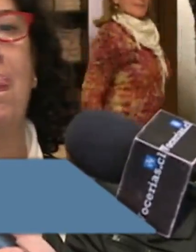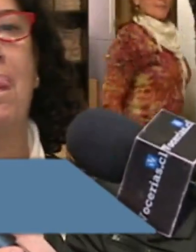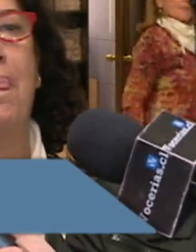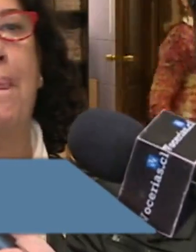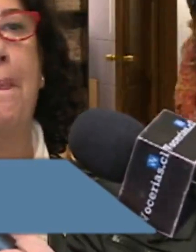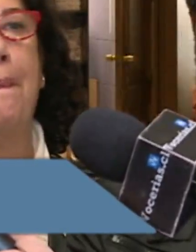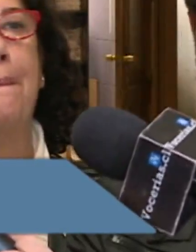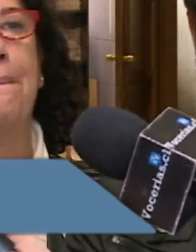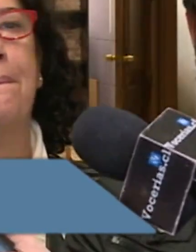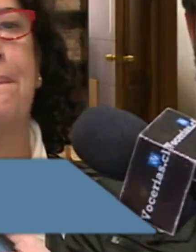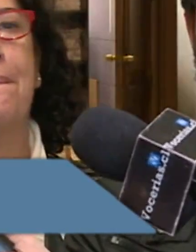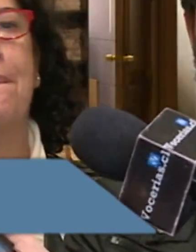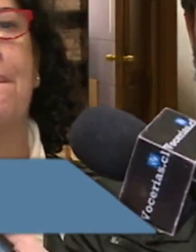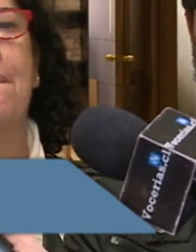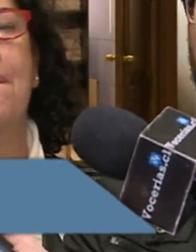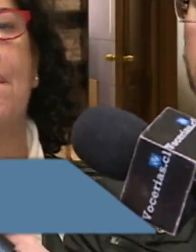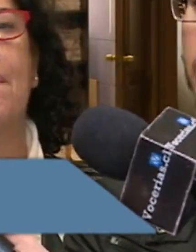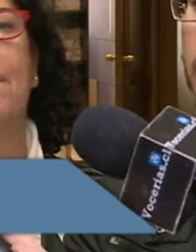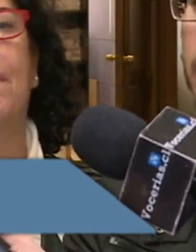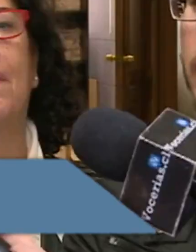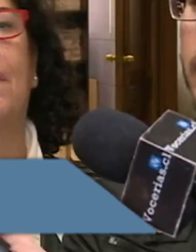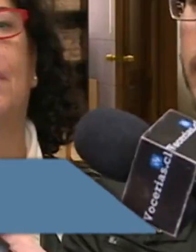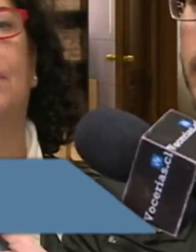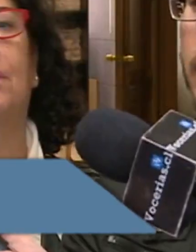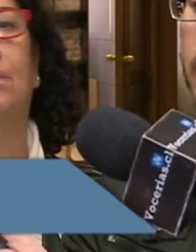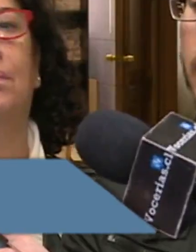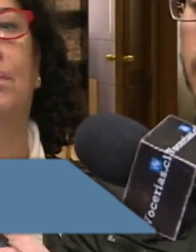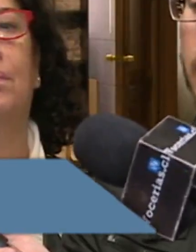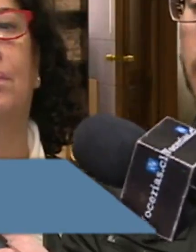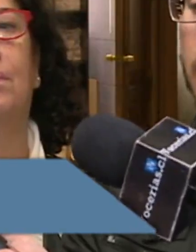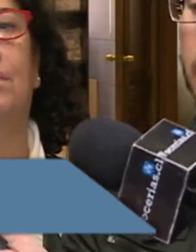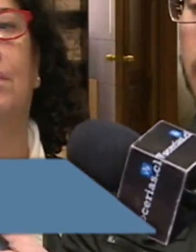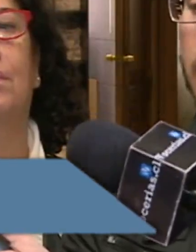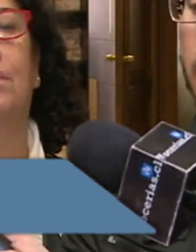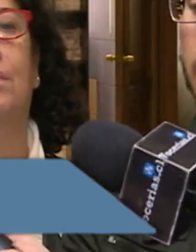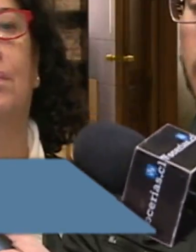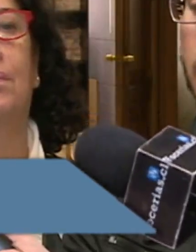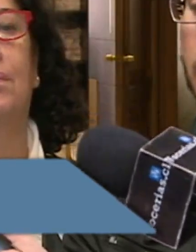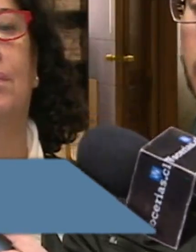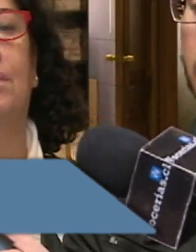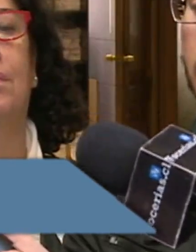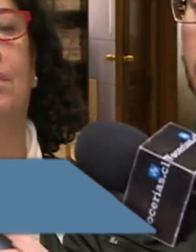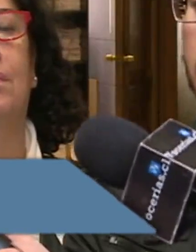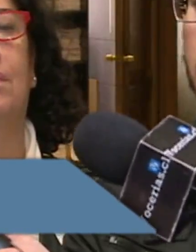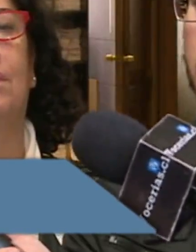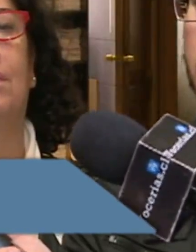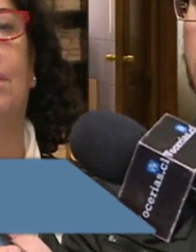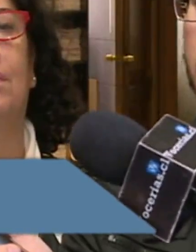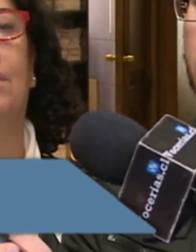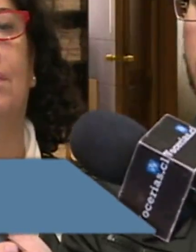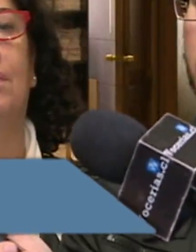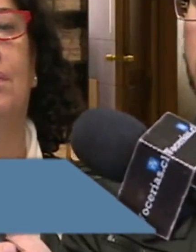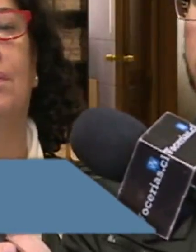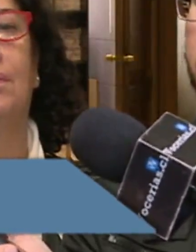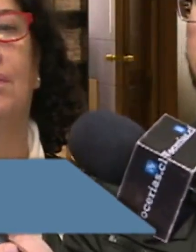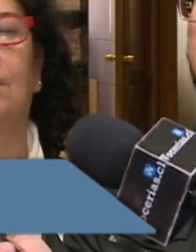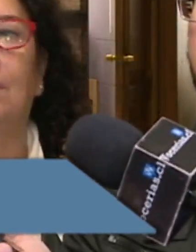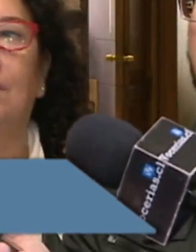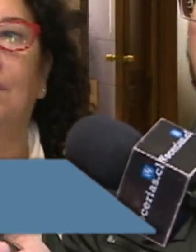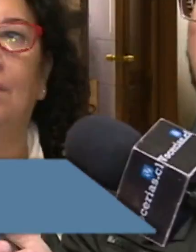renta en actividad por lo tanto este beneficio de estos incentivos que hemos logrado a través de esta ley les va a permitir